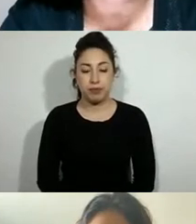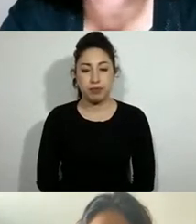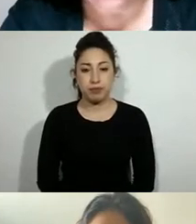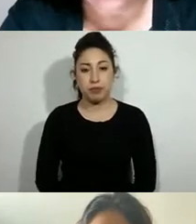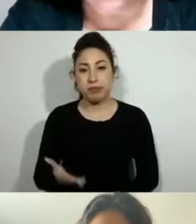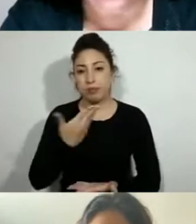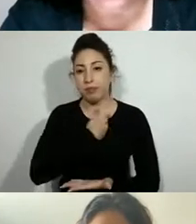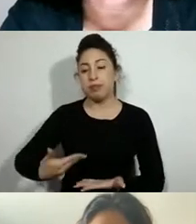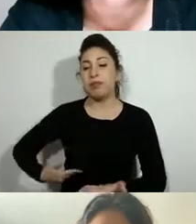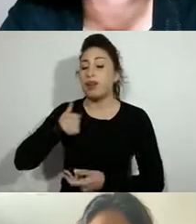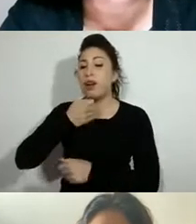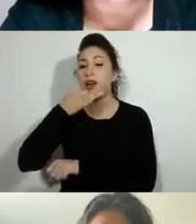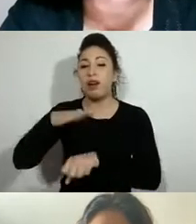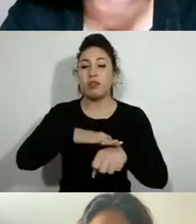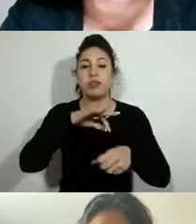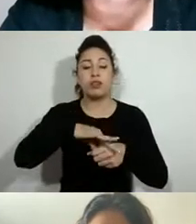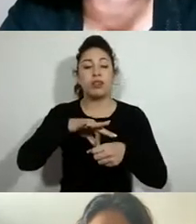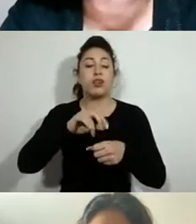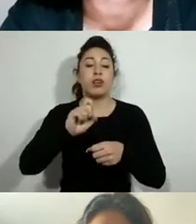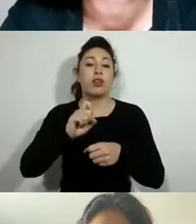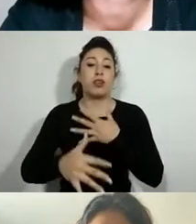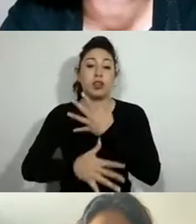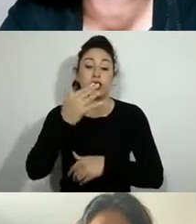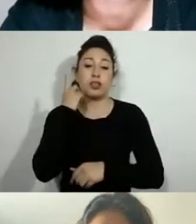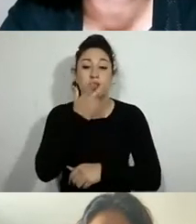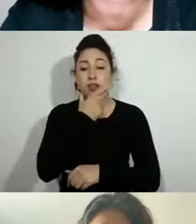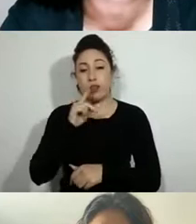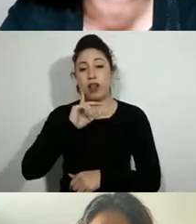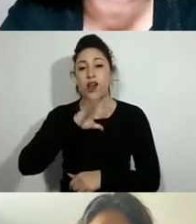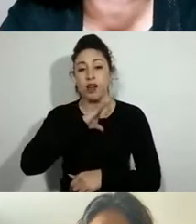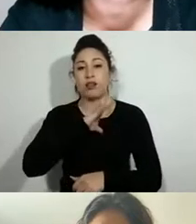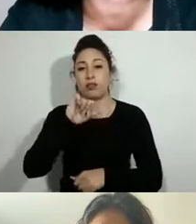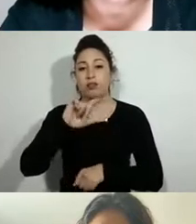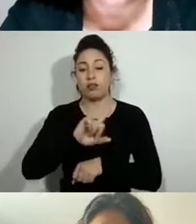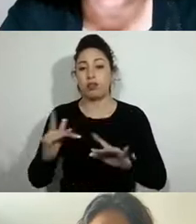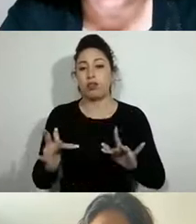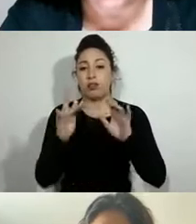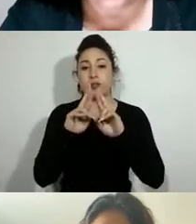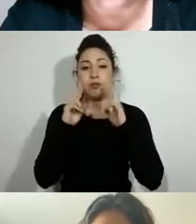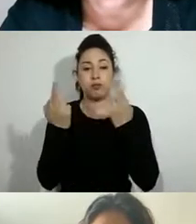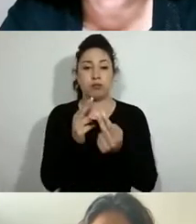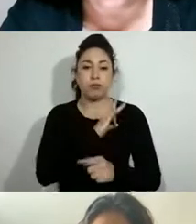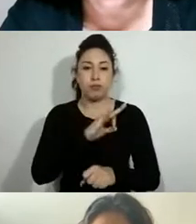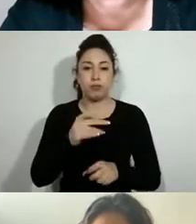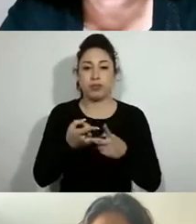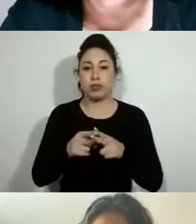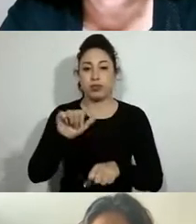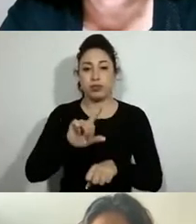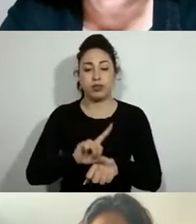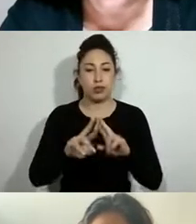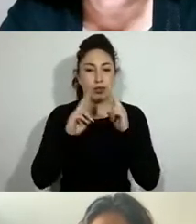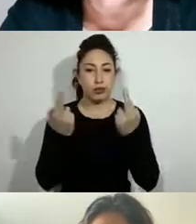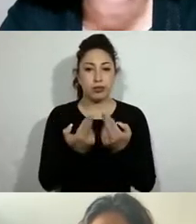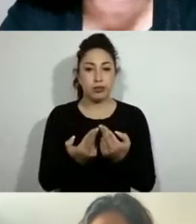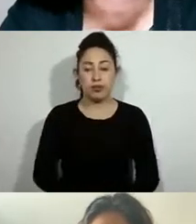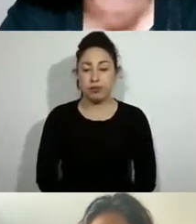Diputada presidenta, tenemos una asistencia de 15 diputadas y diputados. Por lo tanto, existe quórum legal requerido para iniciar la sesión